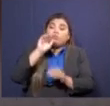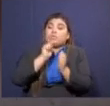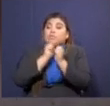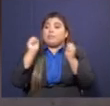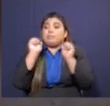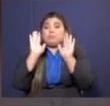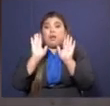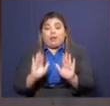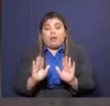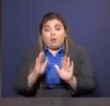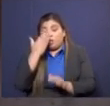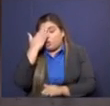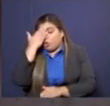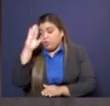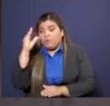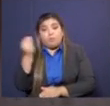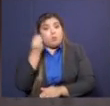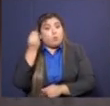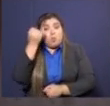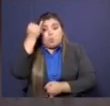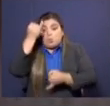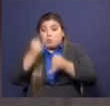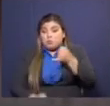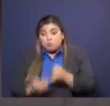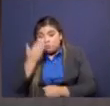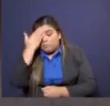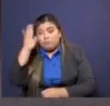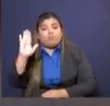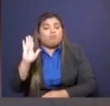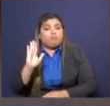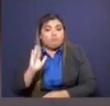Y de esta monumental prueba